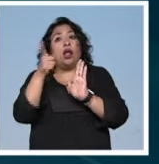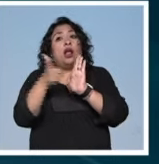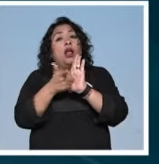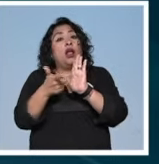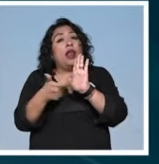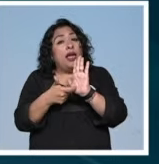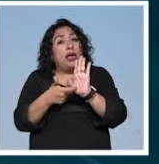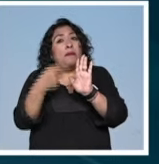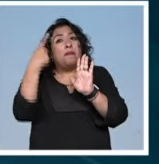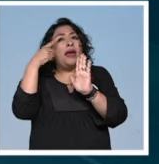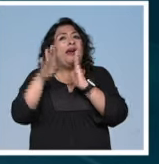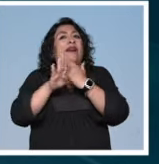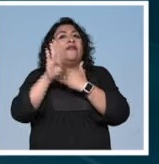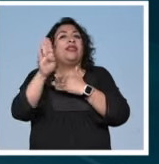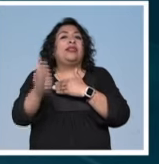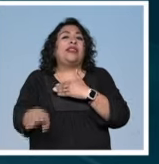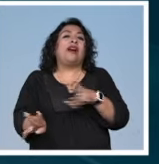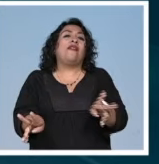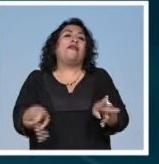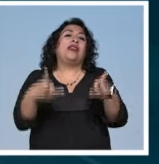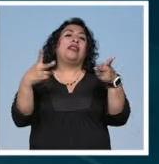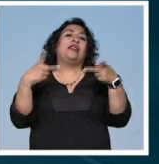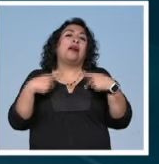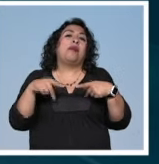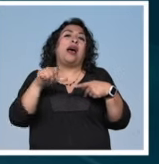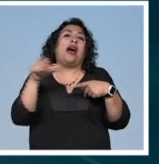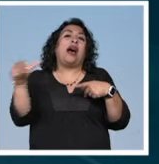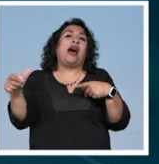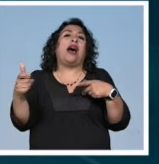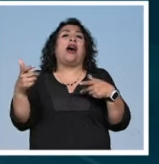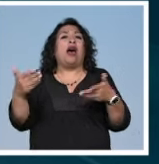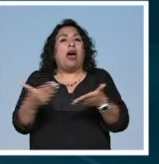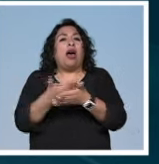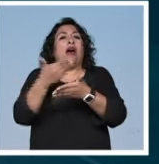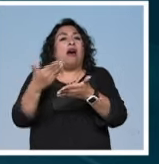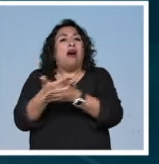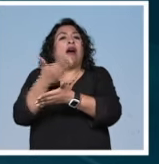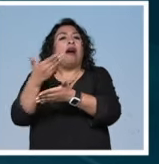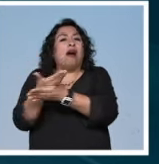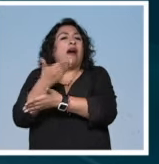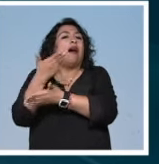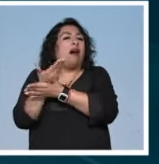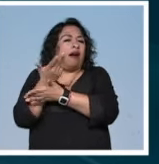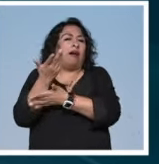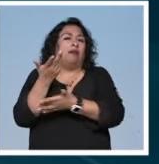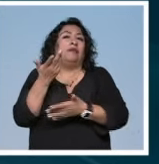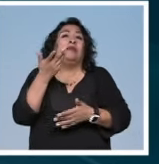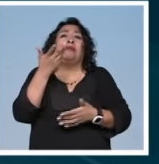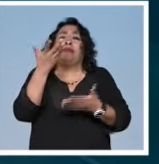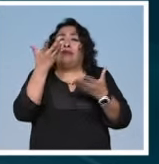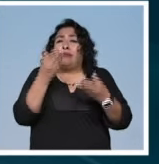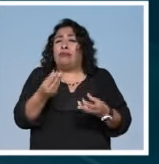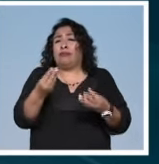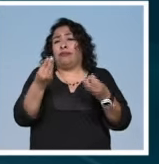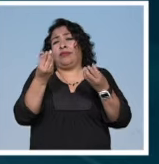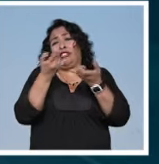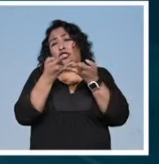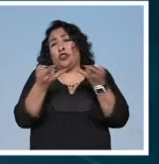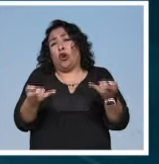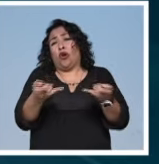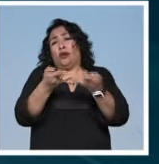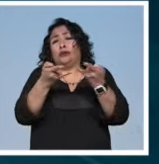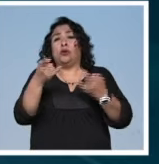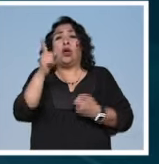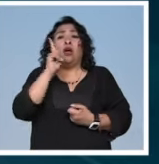legislativa para evitar la trata de personas con fines de explotación reproductiva. Y es que se dan a conocer decenas de casos donde